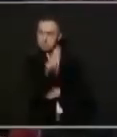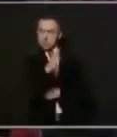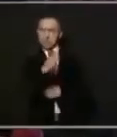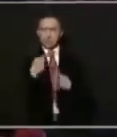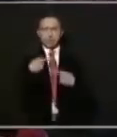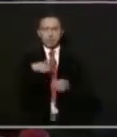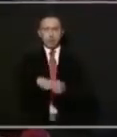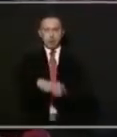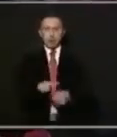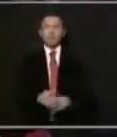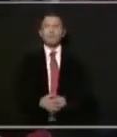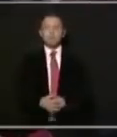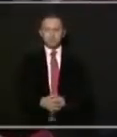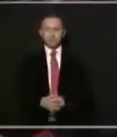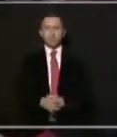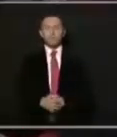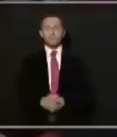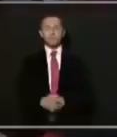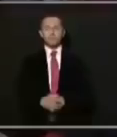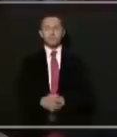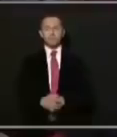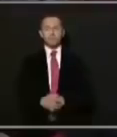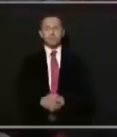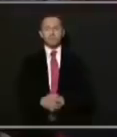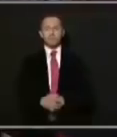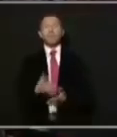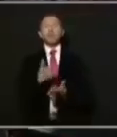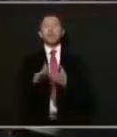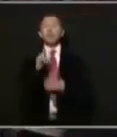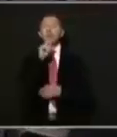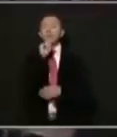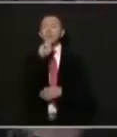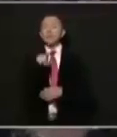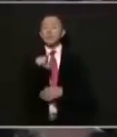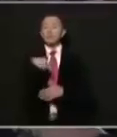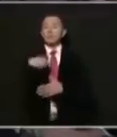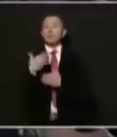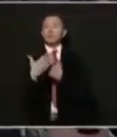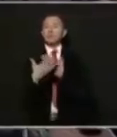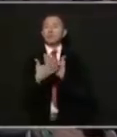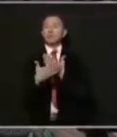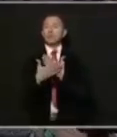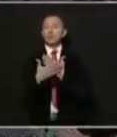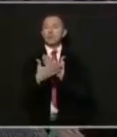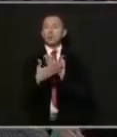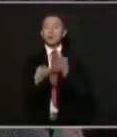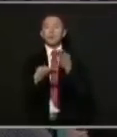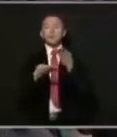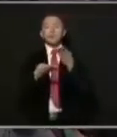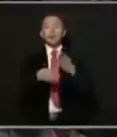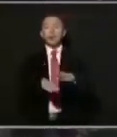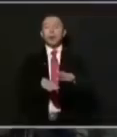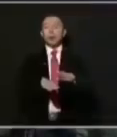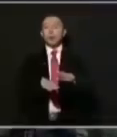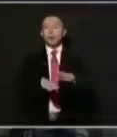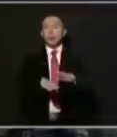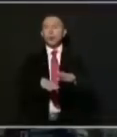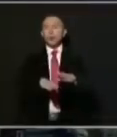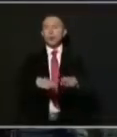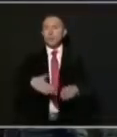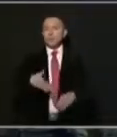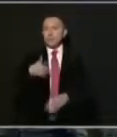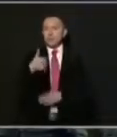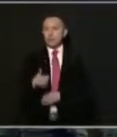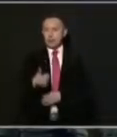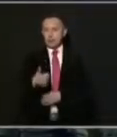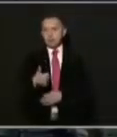Se creará también el Banco del Bienestar. Lo